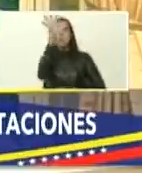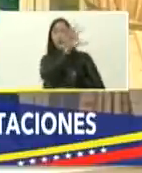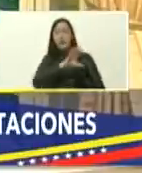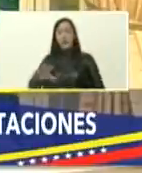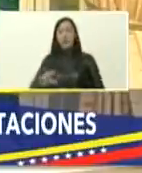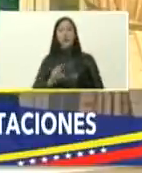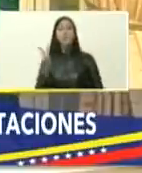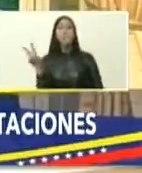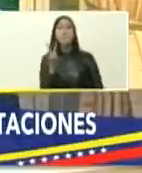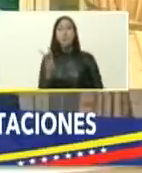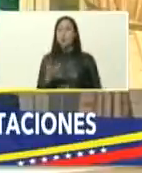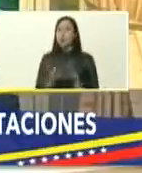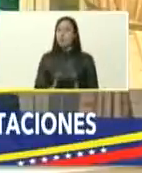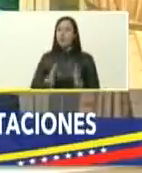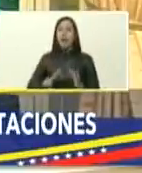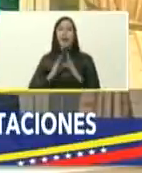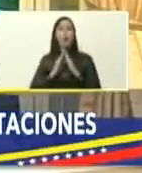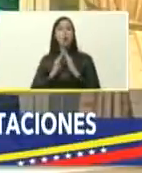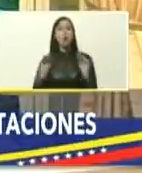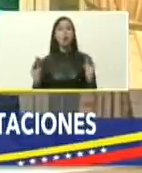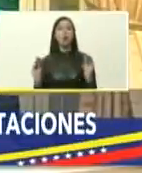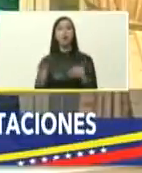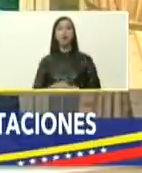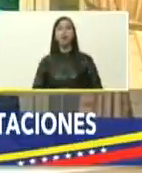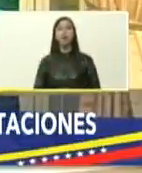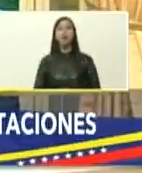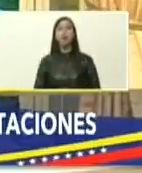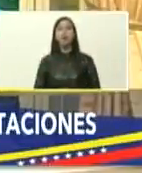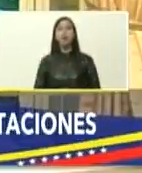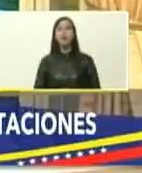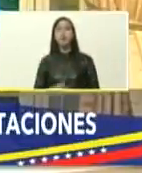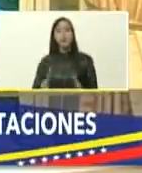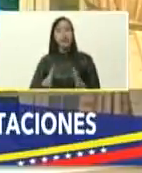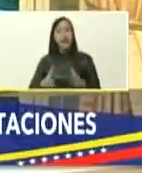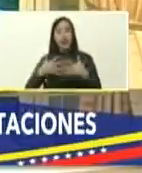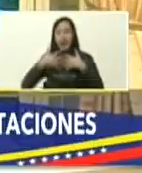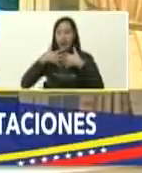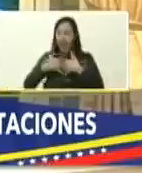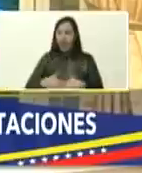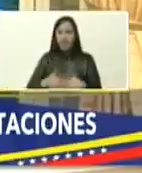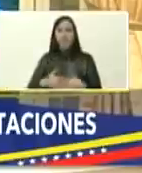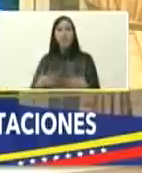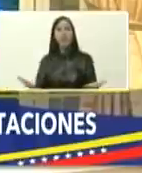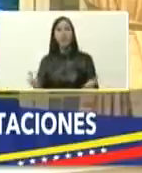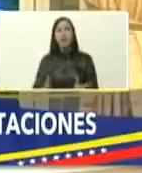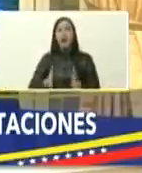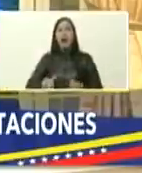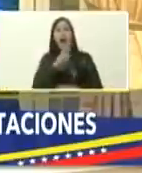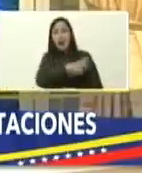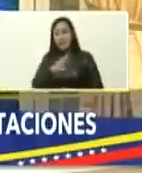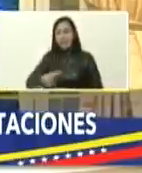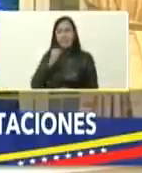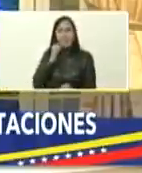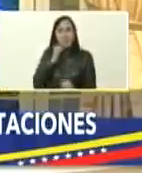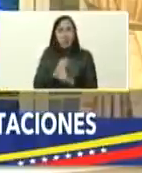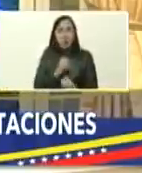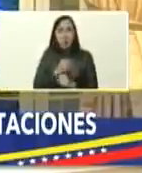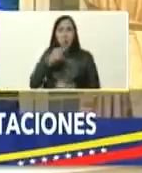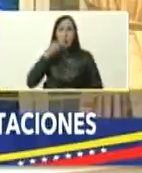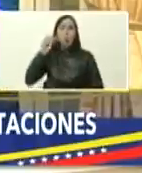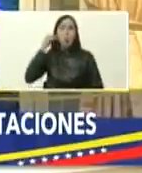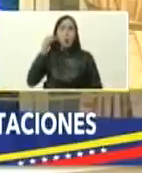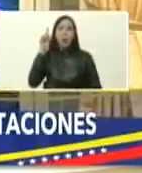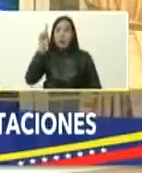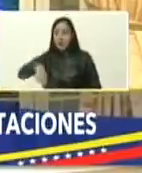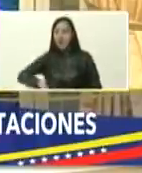salga ganar-ganar. Gana la empresa, gana los trabajadores, las trabajadoras, y gana el